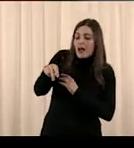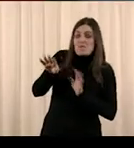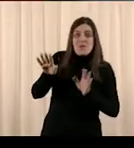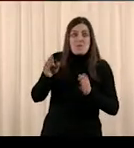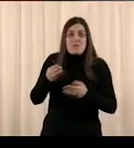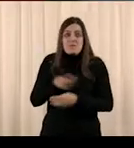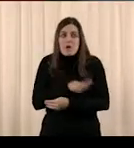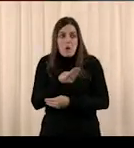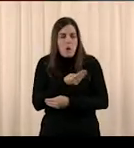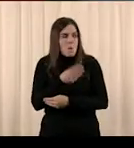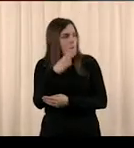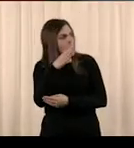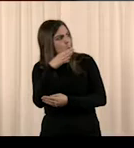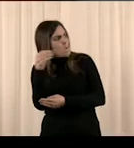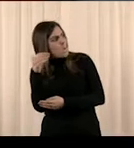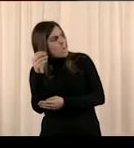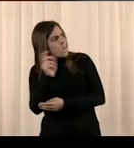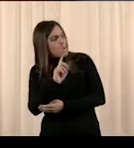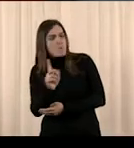el bebé no entiende el idioma.